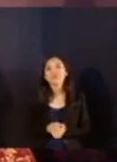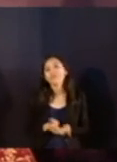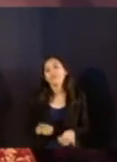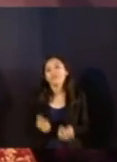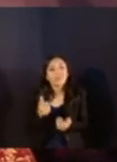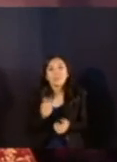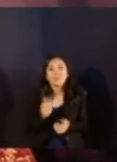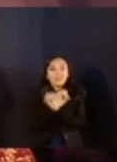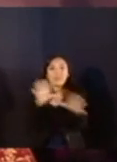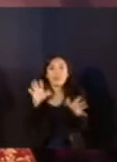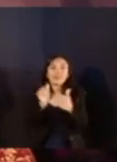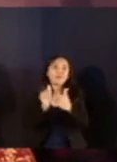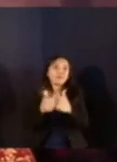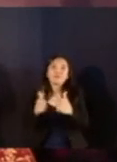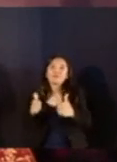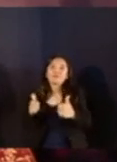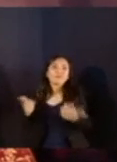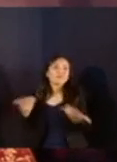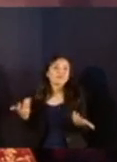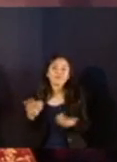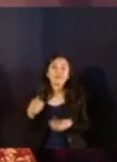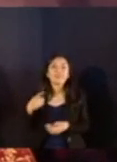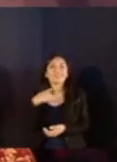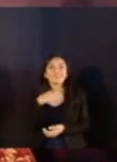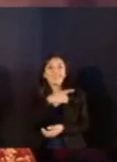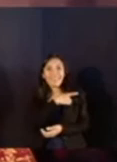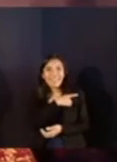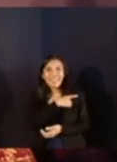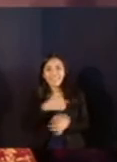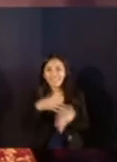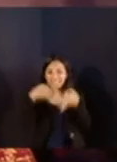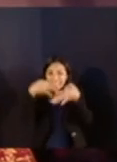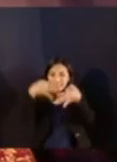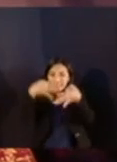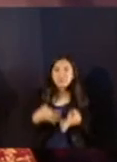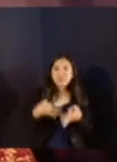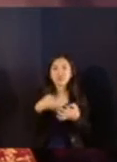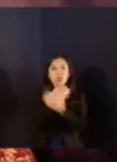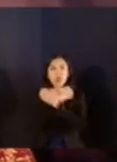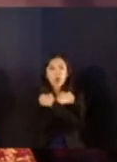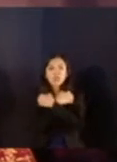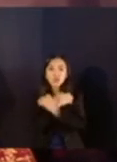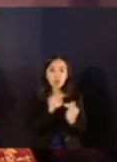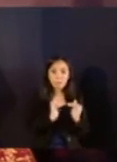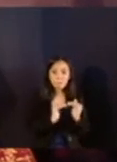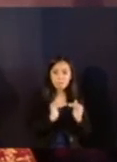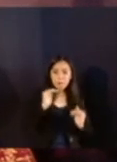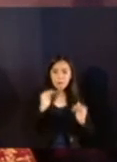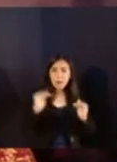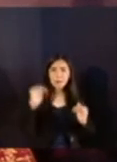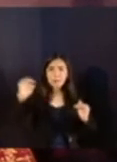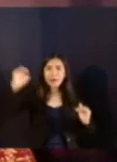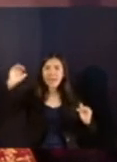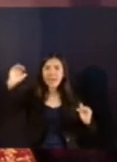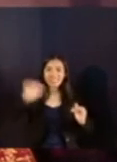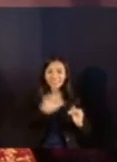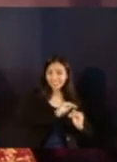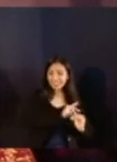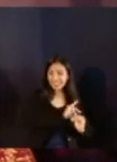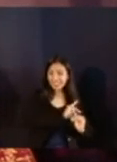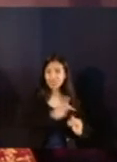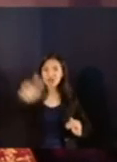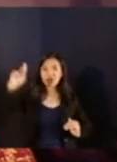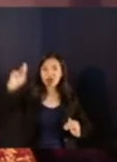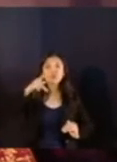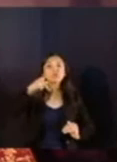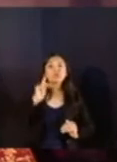desventaja. Tenemos que tener calidad en todas las ramas de la educación, pero muy concretamente en la